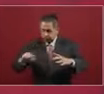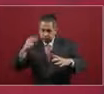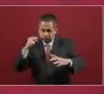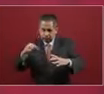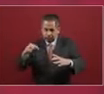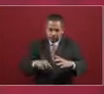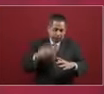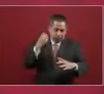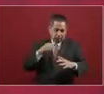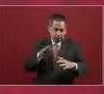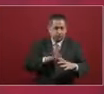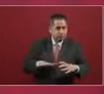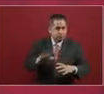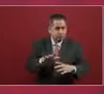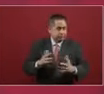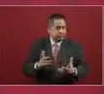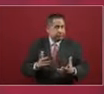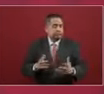históricamente.